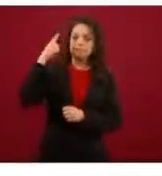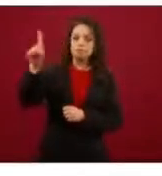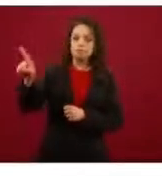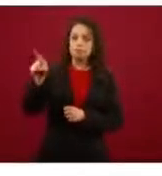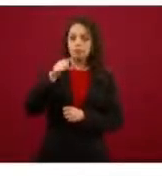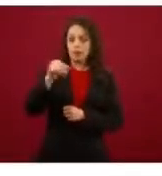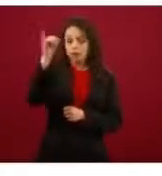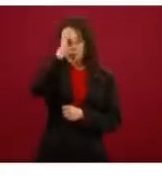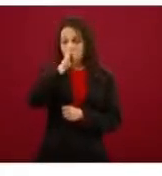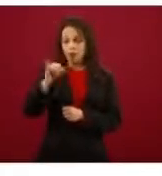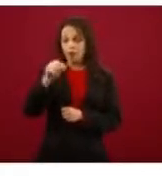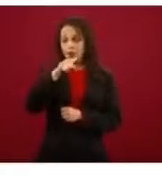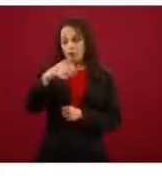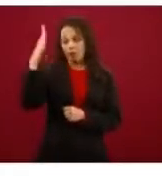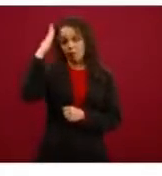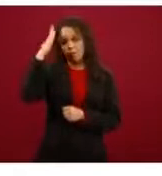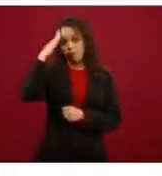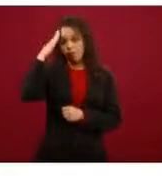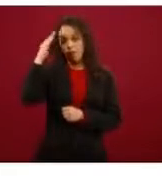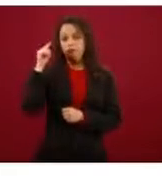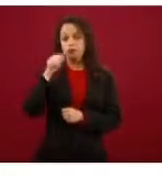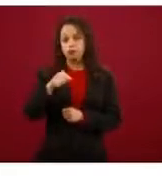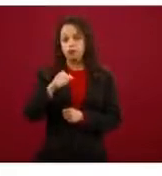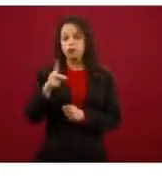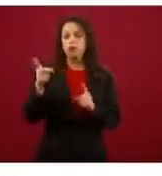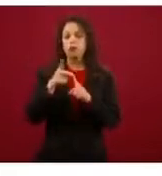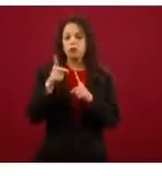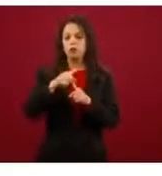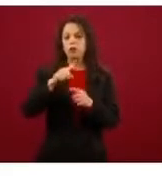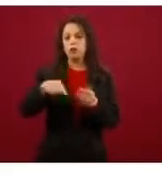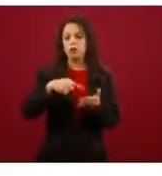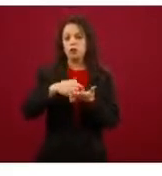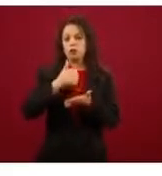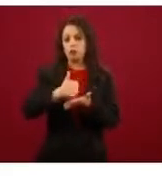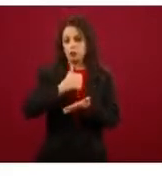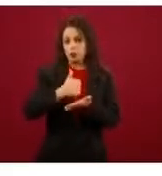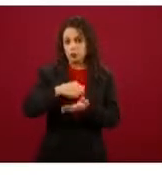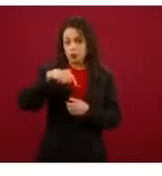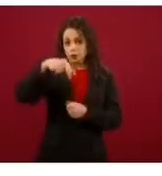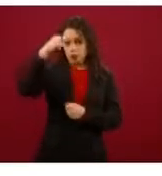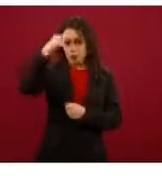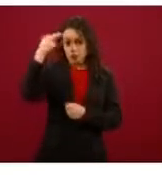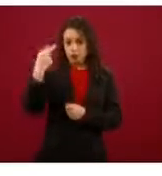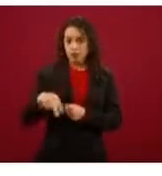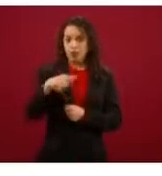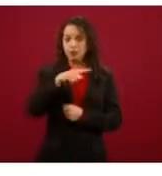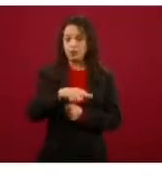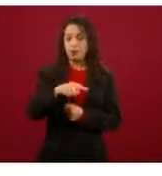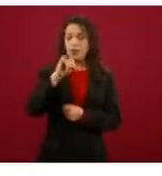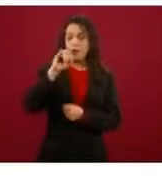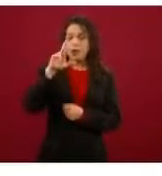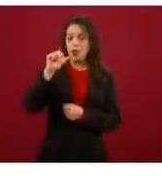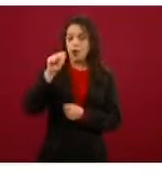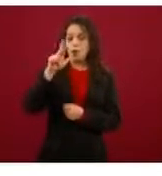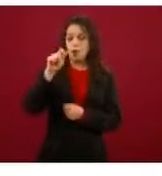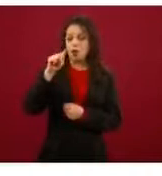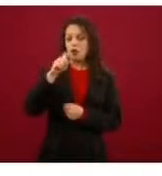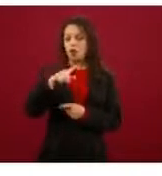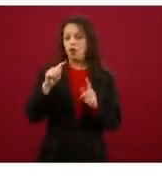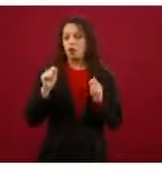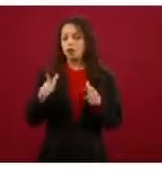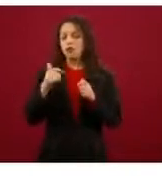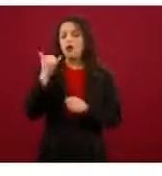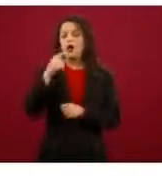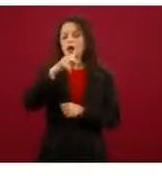trata, que operaban en la Ciudad de México, en Irapuato, en Tlaxcala y Puebla.